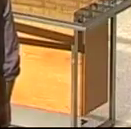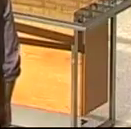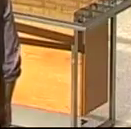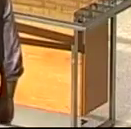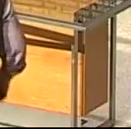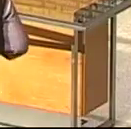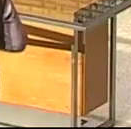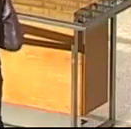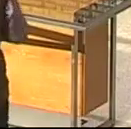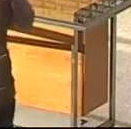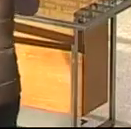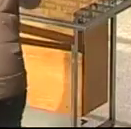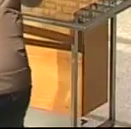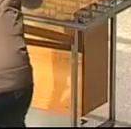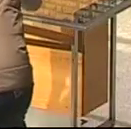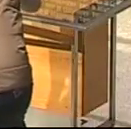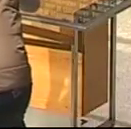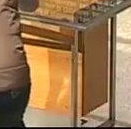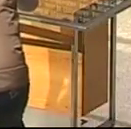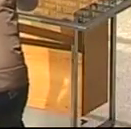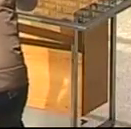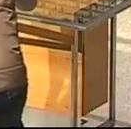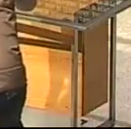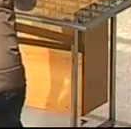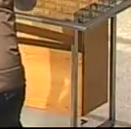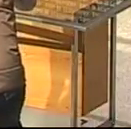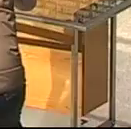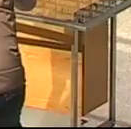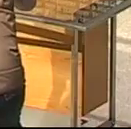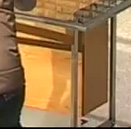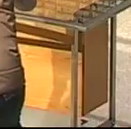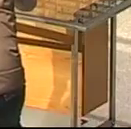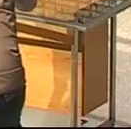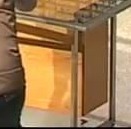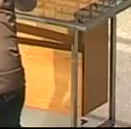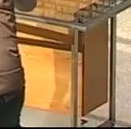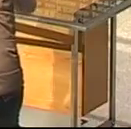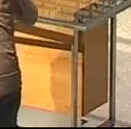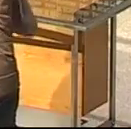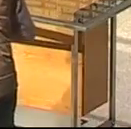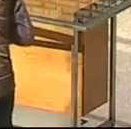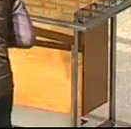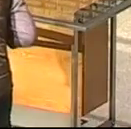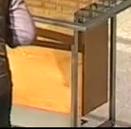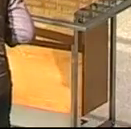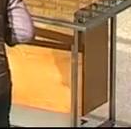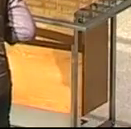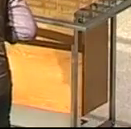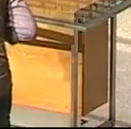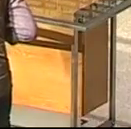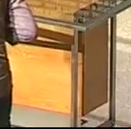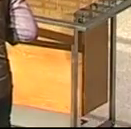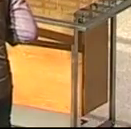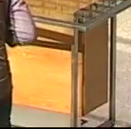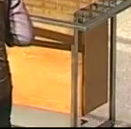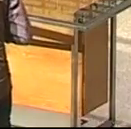consejera. Bueno, les agradezco como siempre su presencia en la habitual rueda de prensa tras el Consejo de Gobierno. Antes de